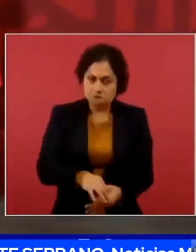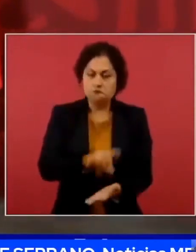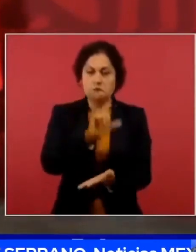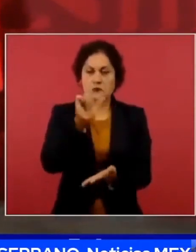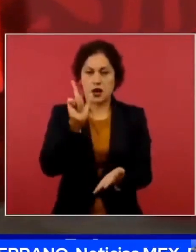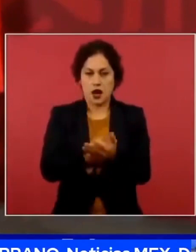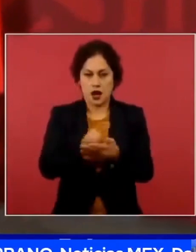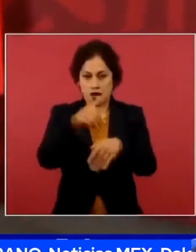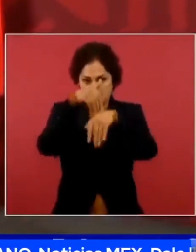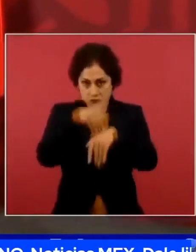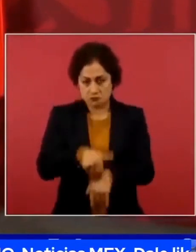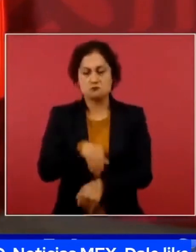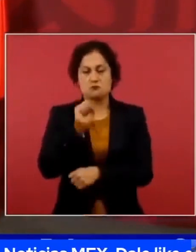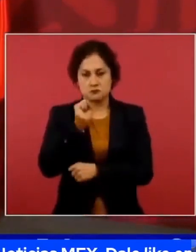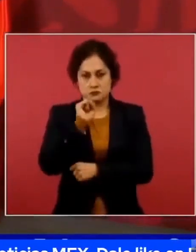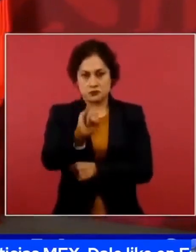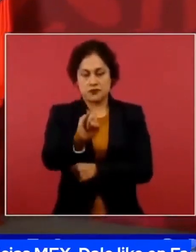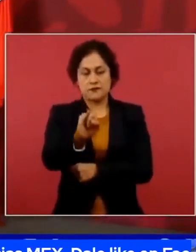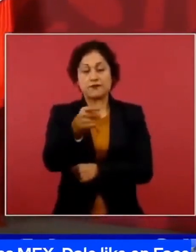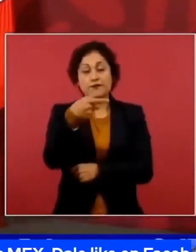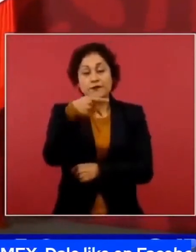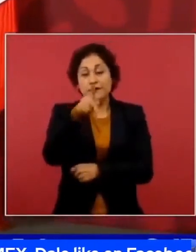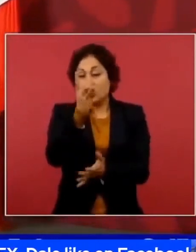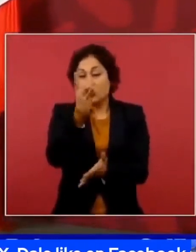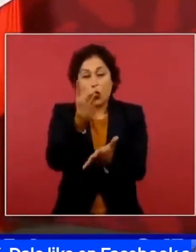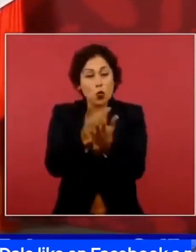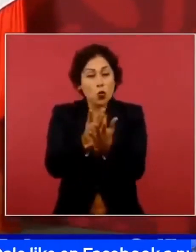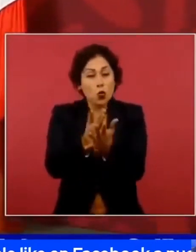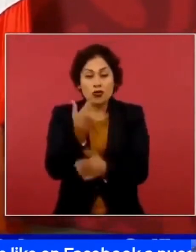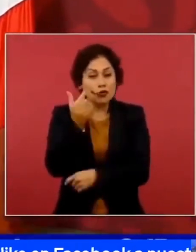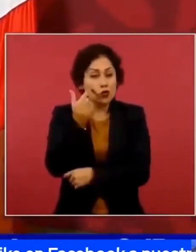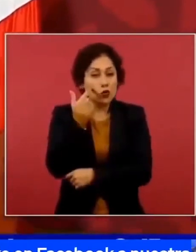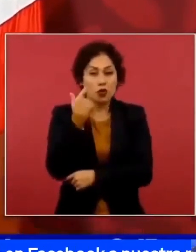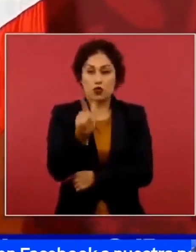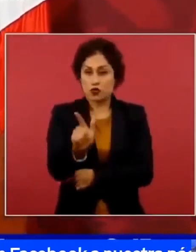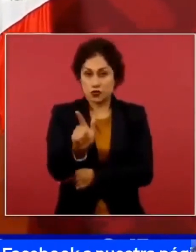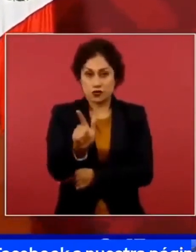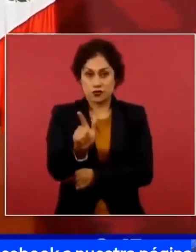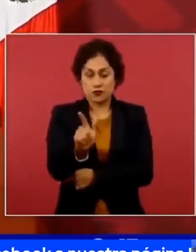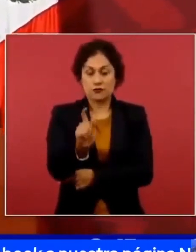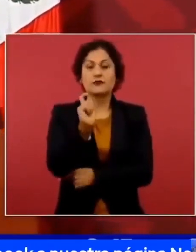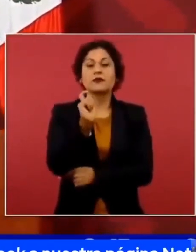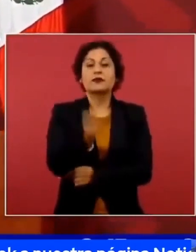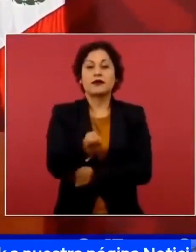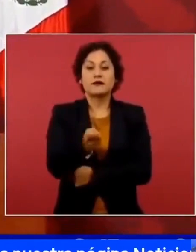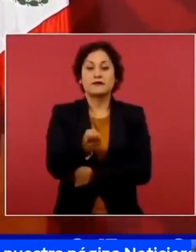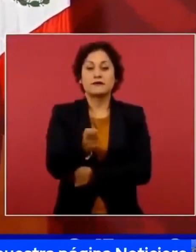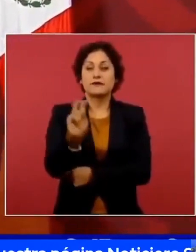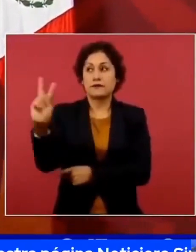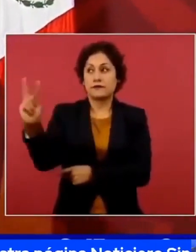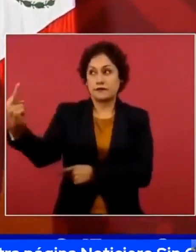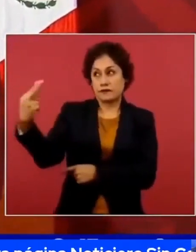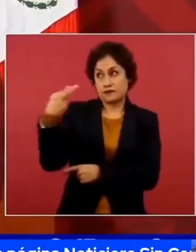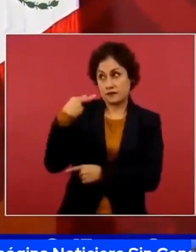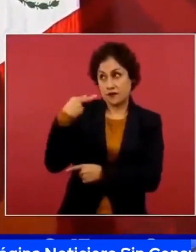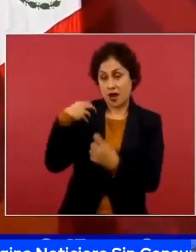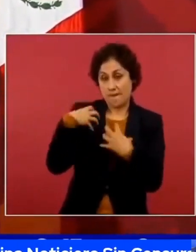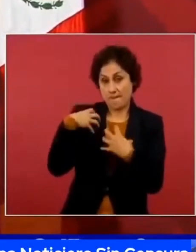Lo que no queremos es que nos vean como tierra de